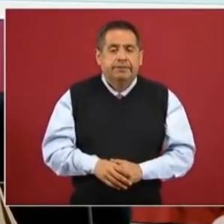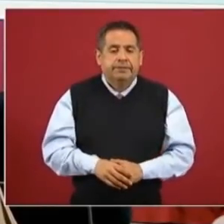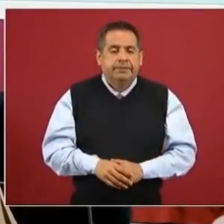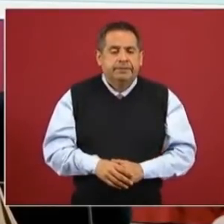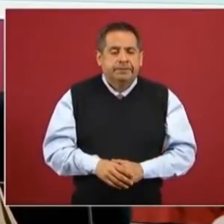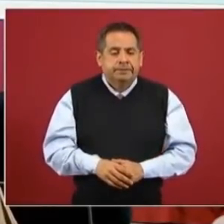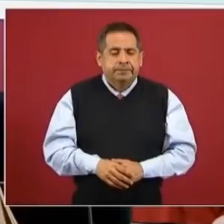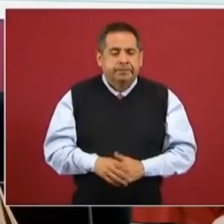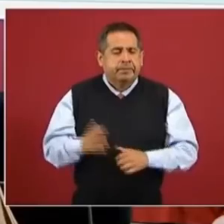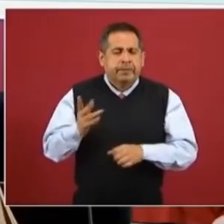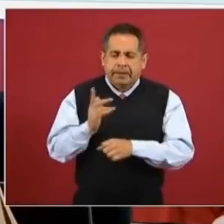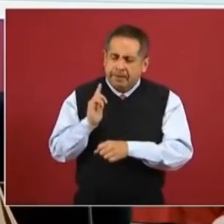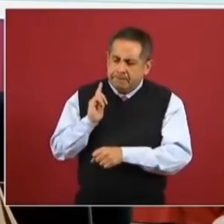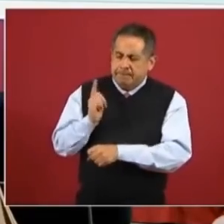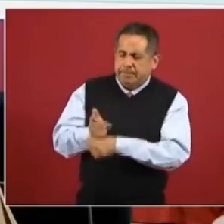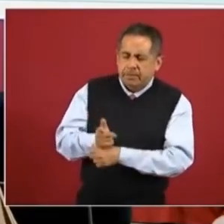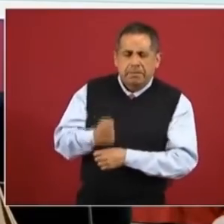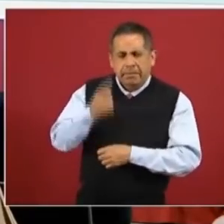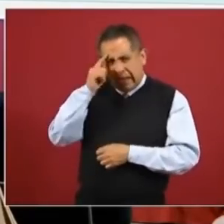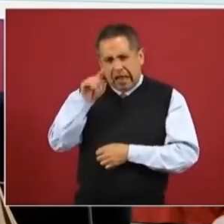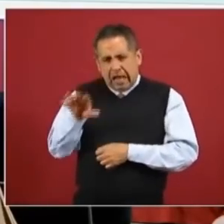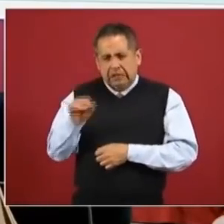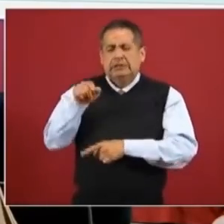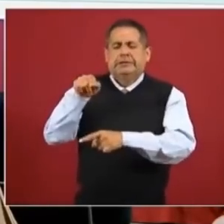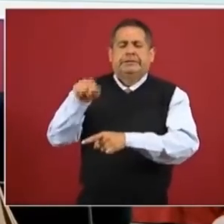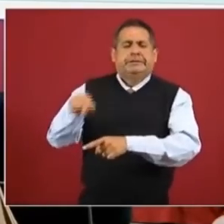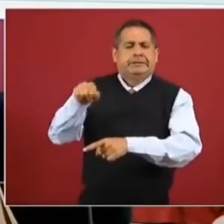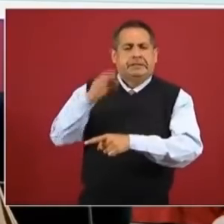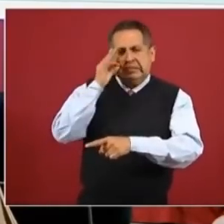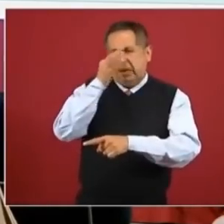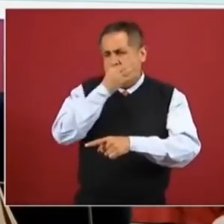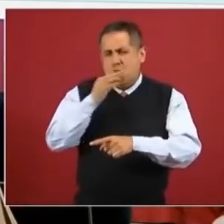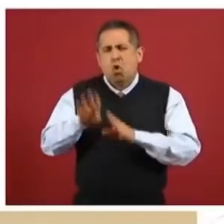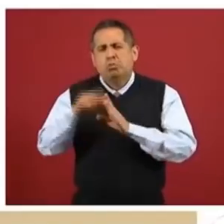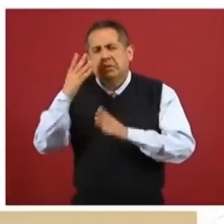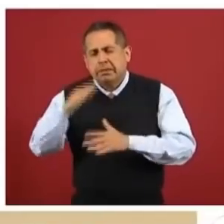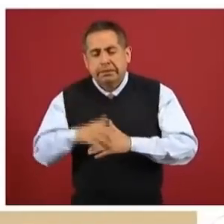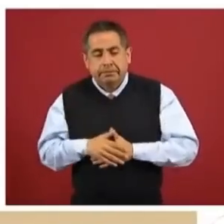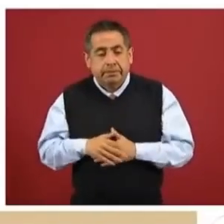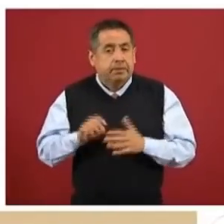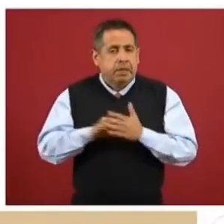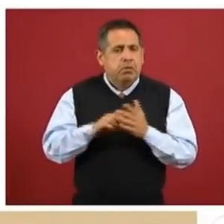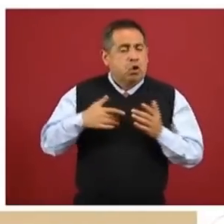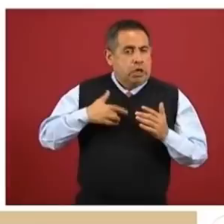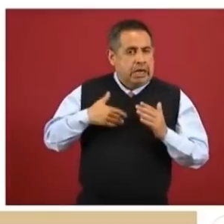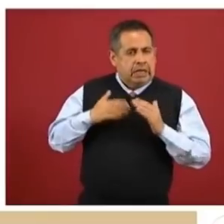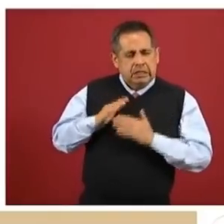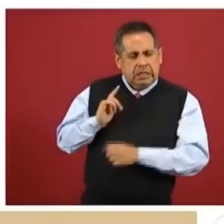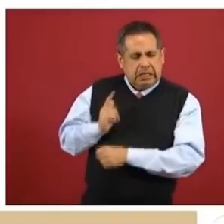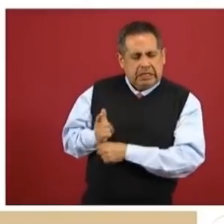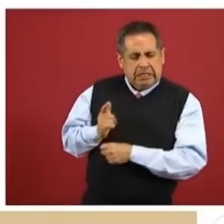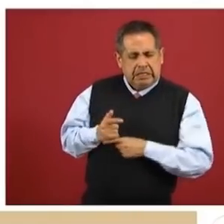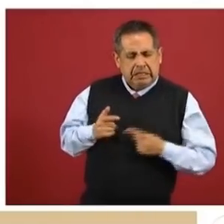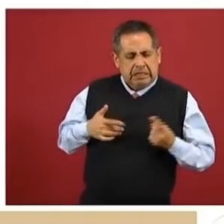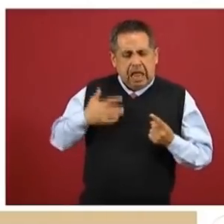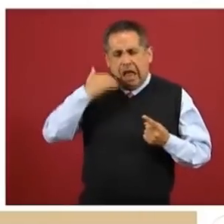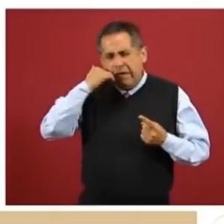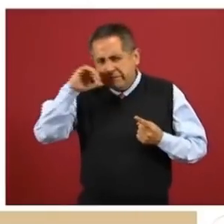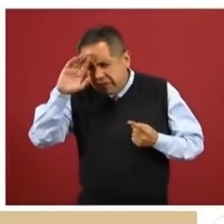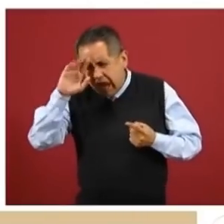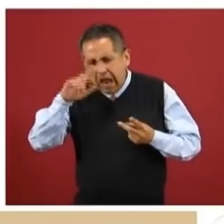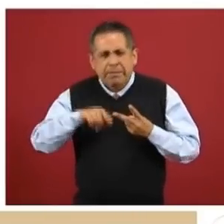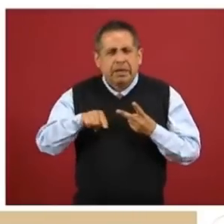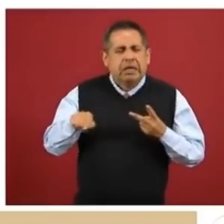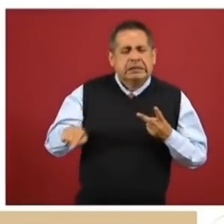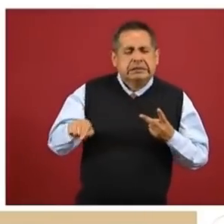¿Cómo se hace el diagnóstico de sarampión? Una vez que yo desde casa identifiqué cierta sintomatología, tengo fiebre o el niño